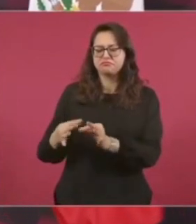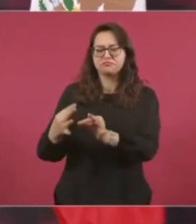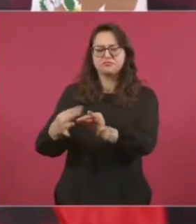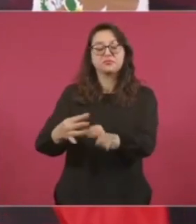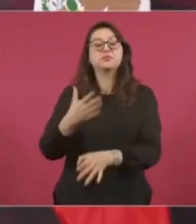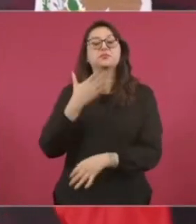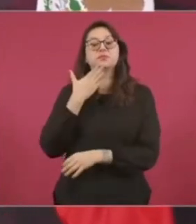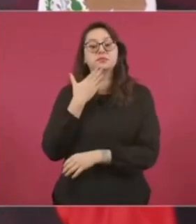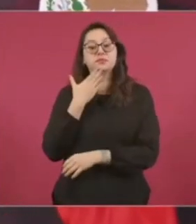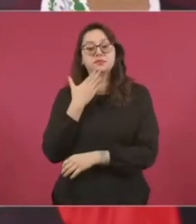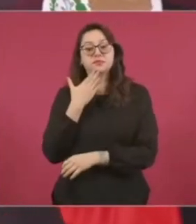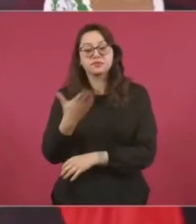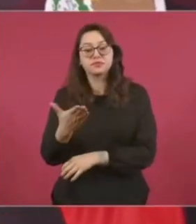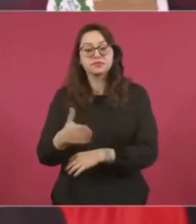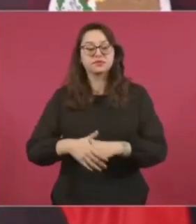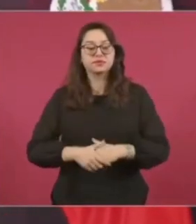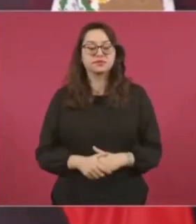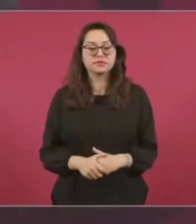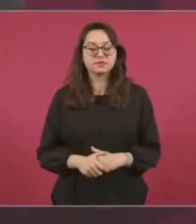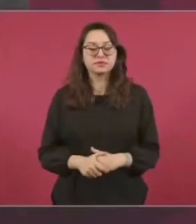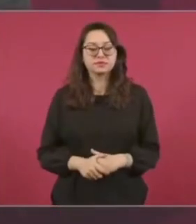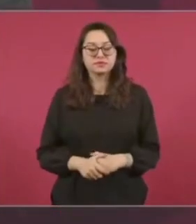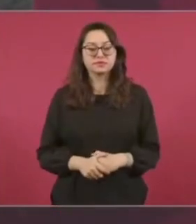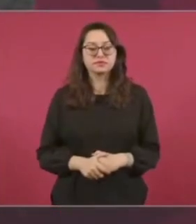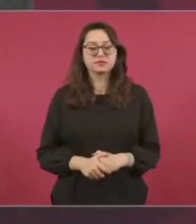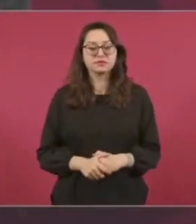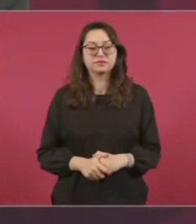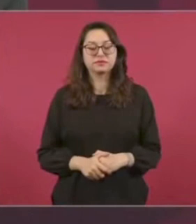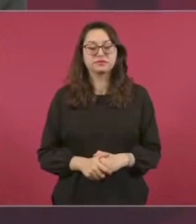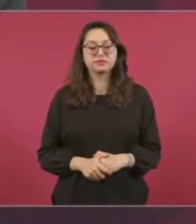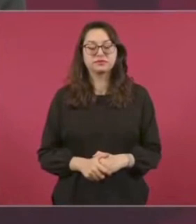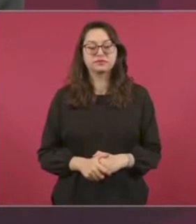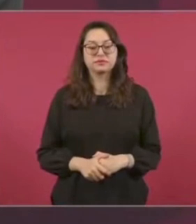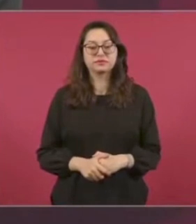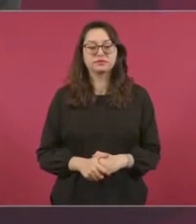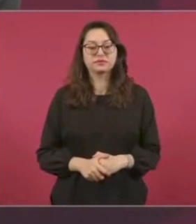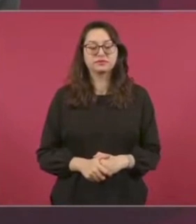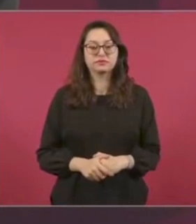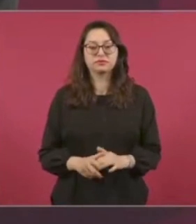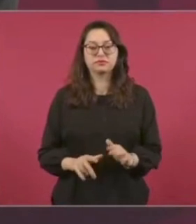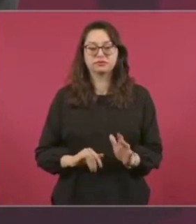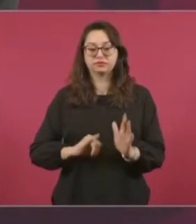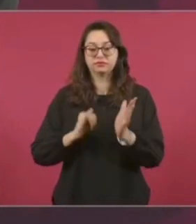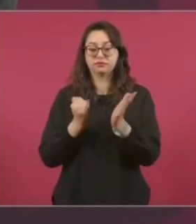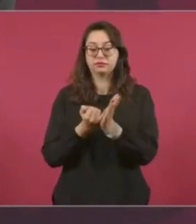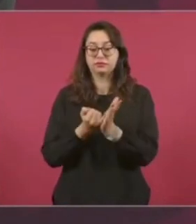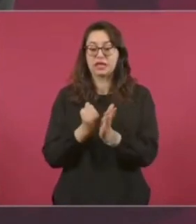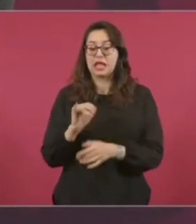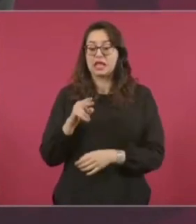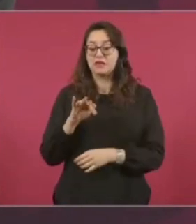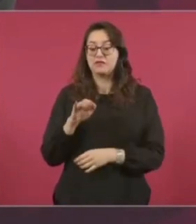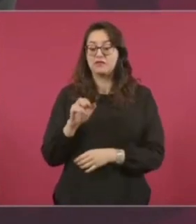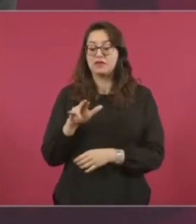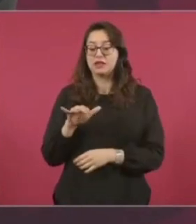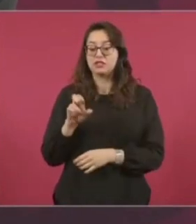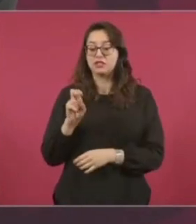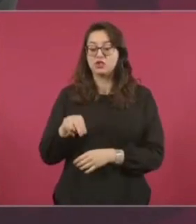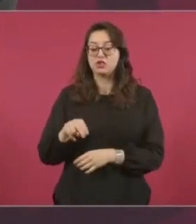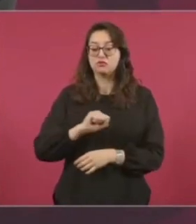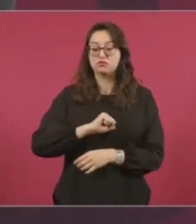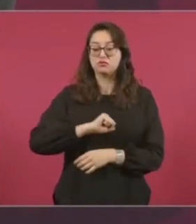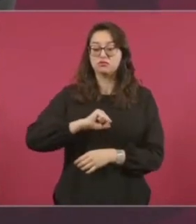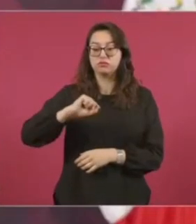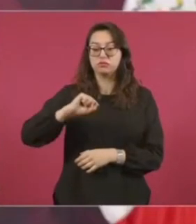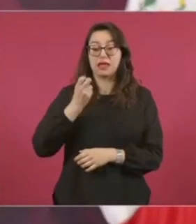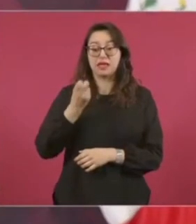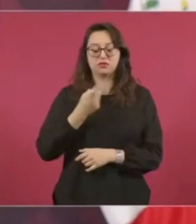Vamos a procurar que no haya inflación, que es lo que tenemos que cuidar,